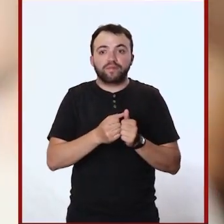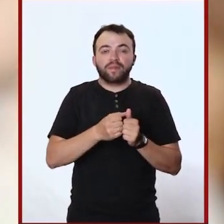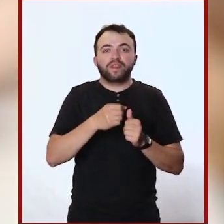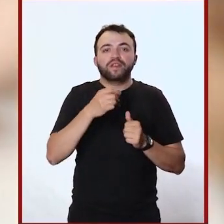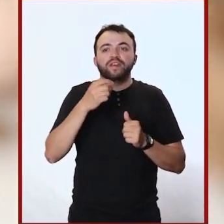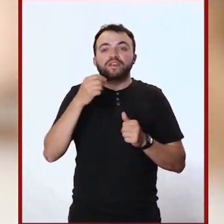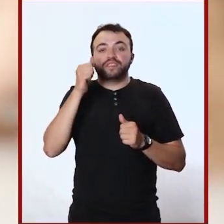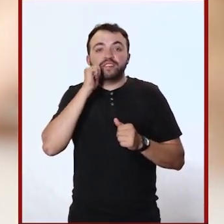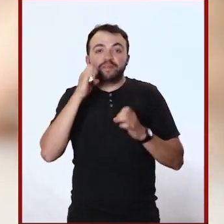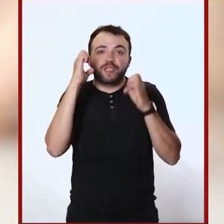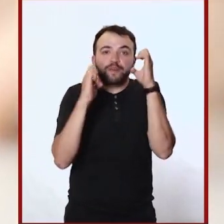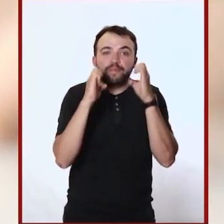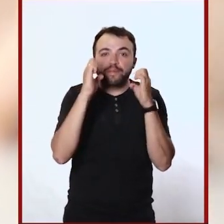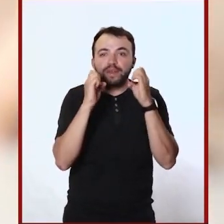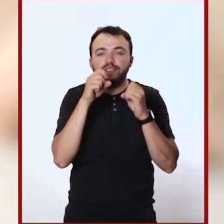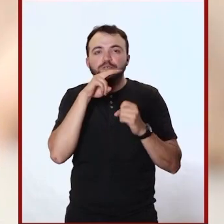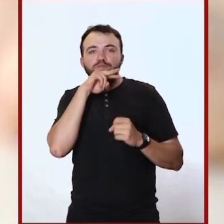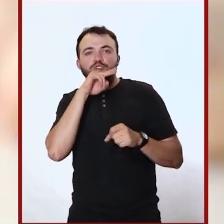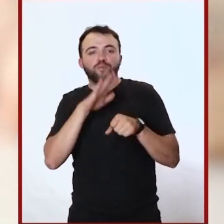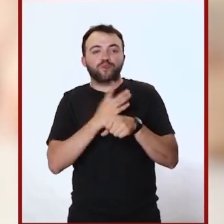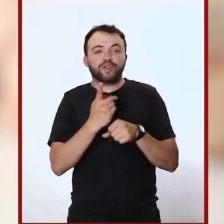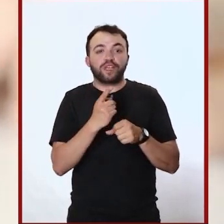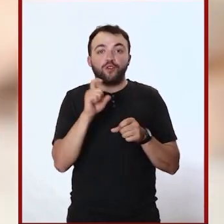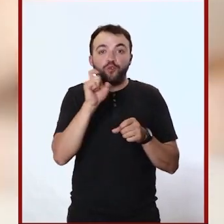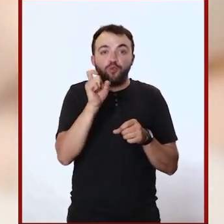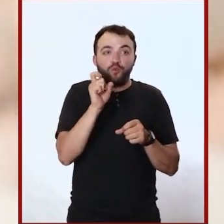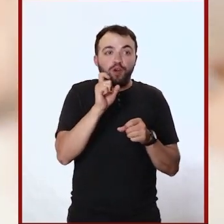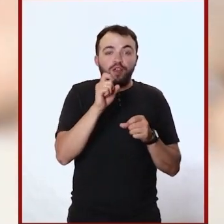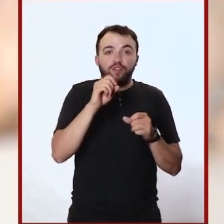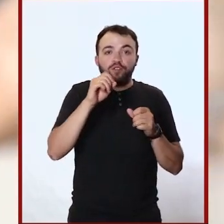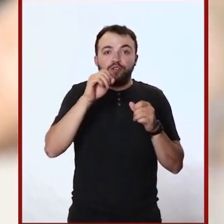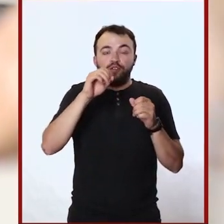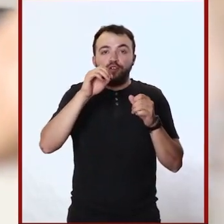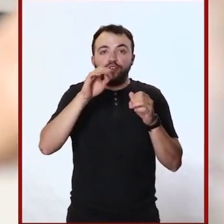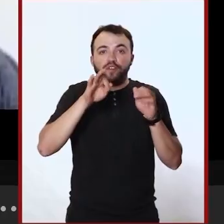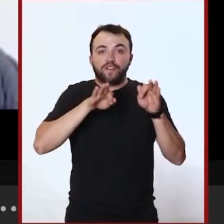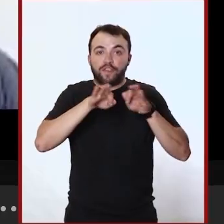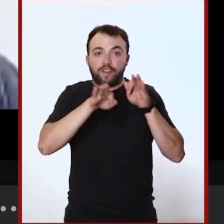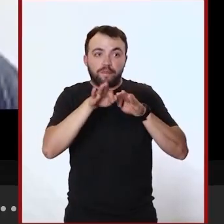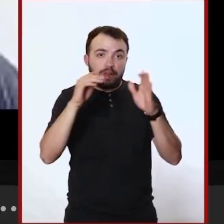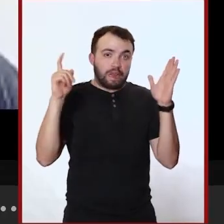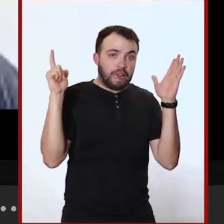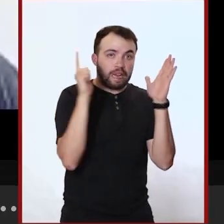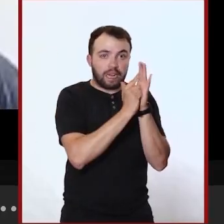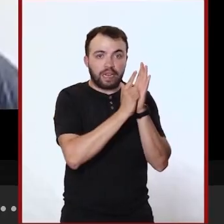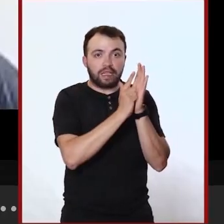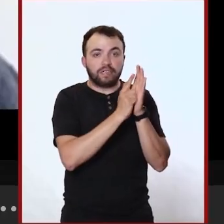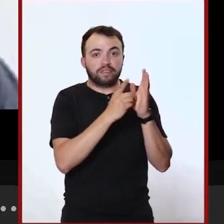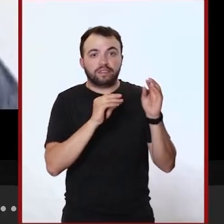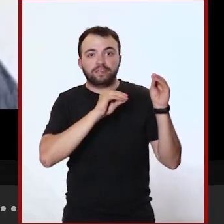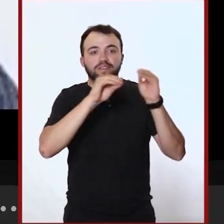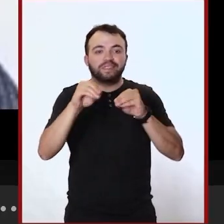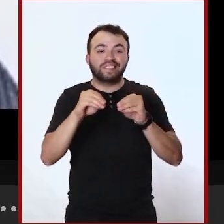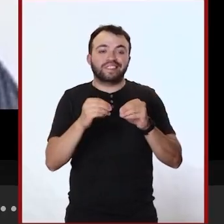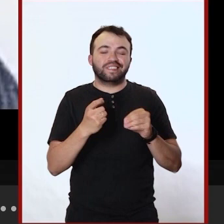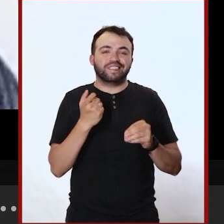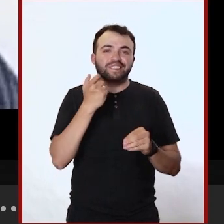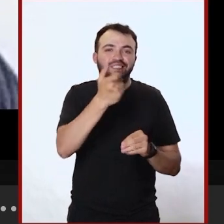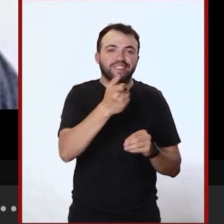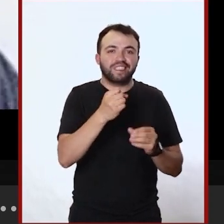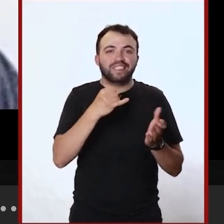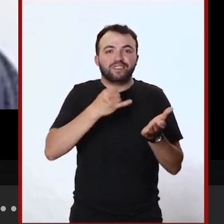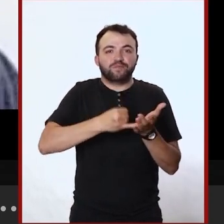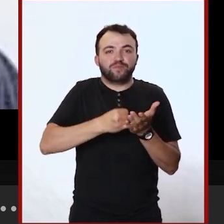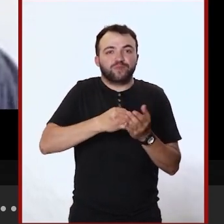pagar impuestos o estar al corriente con todo el cumplimiento de normatividad. Sin embargo, creo que es importante que veamos también todos